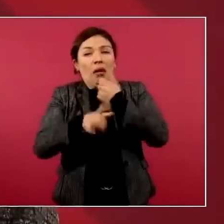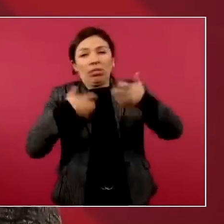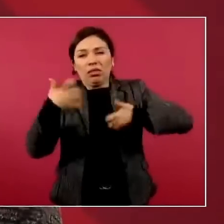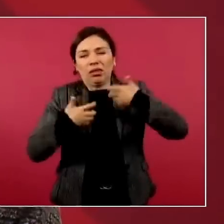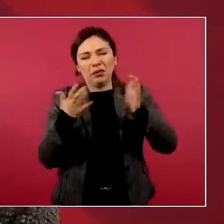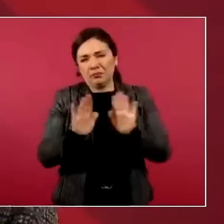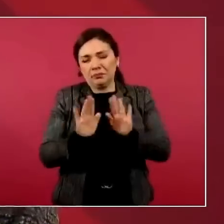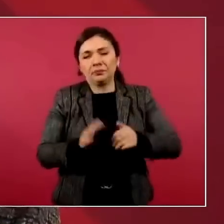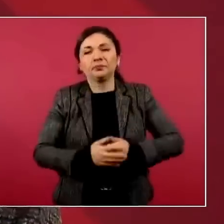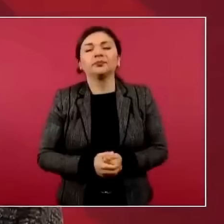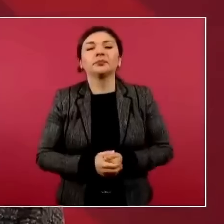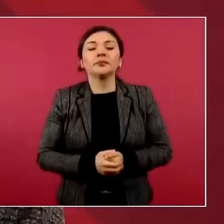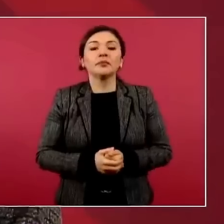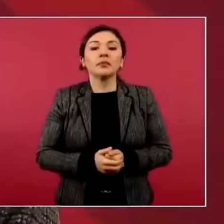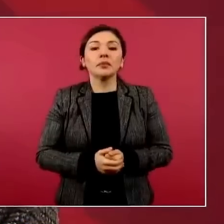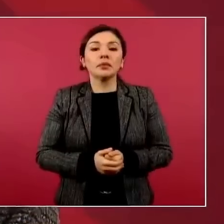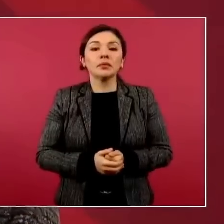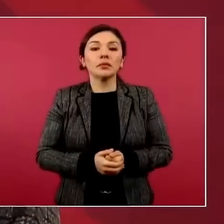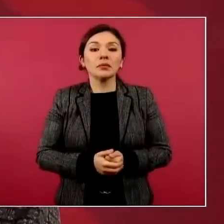tenemos